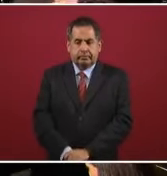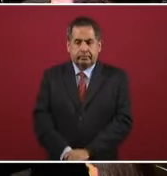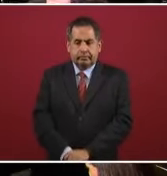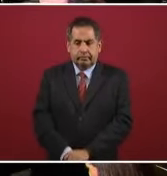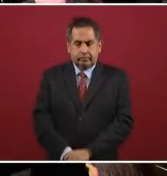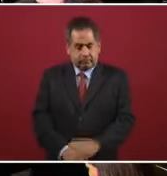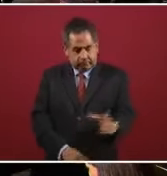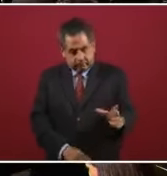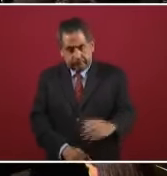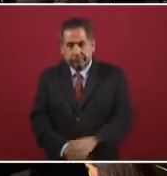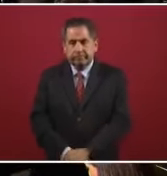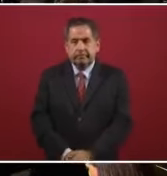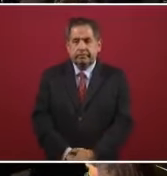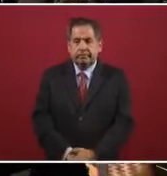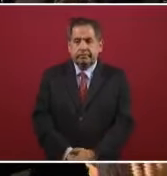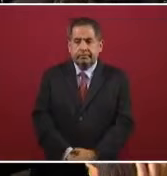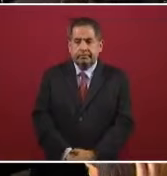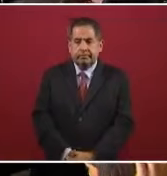144.266. Usted, por favor.